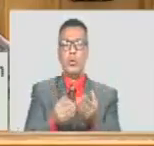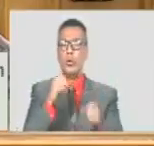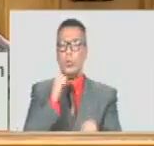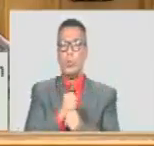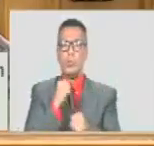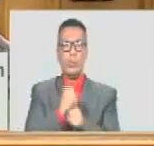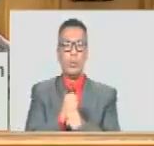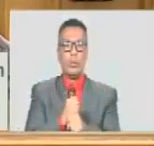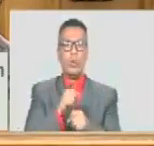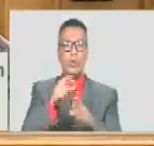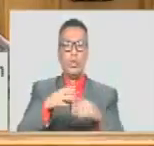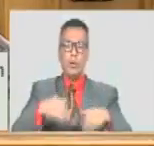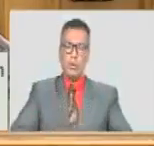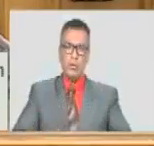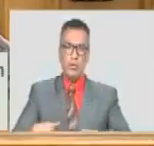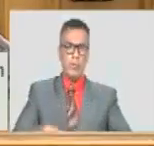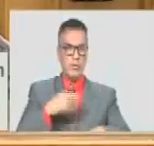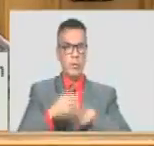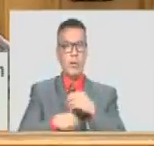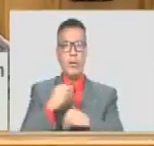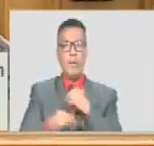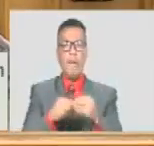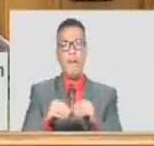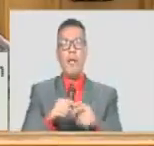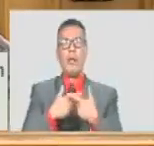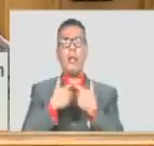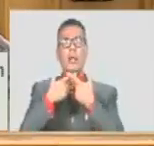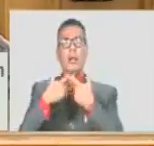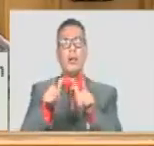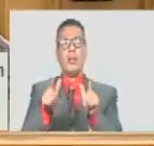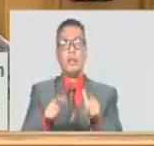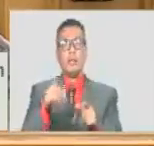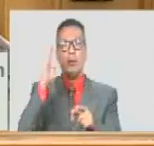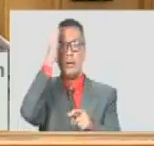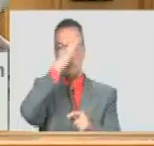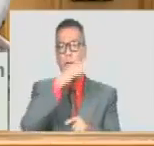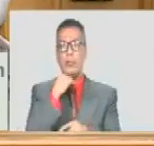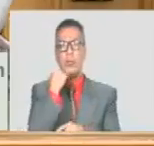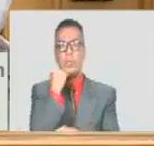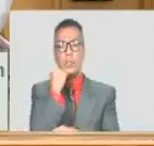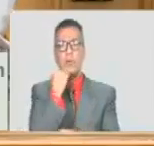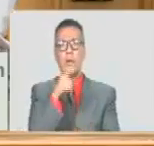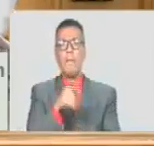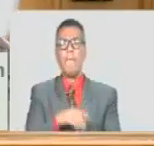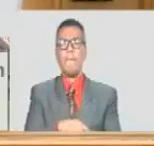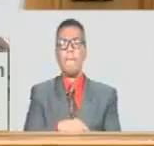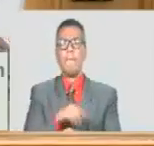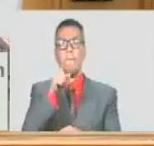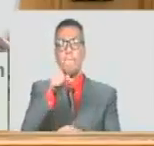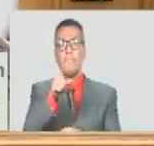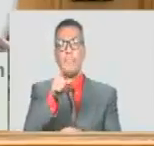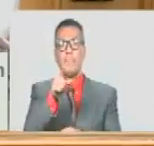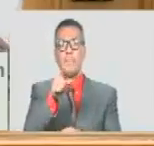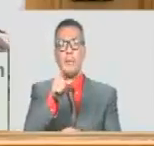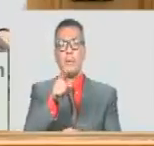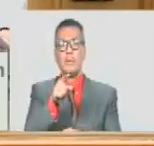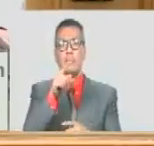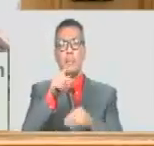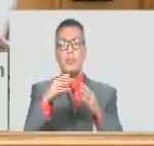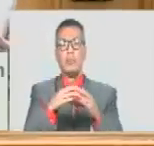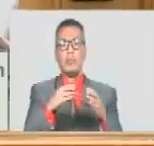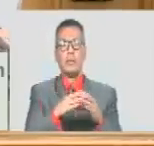trabajo y todo el esfuerzo que hizo por la libertad Francisco de Miranda. Desde la fracción de